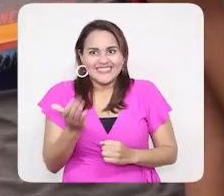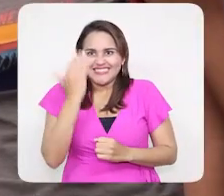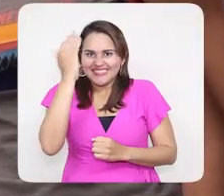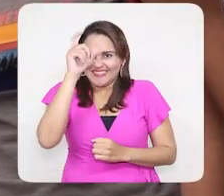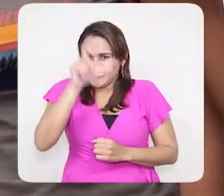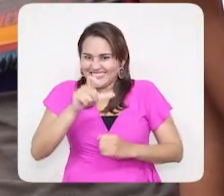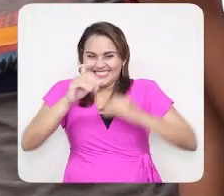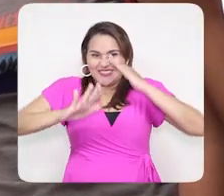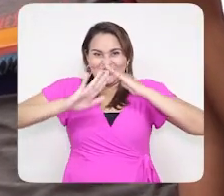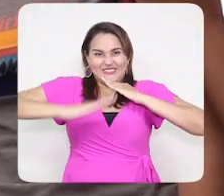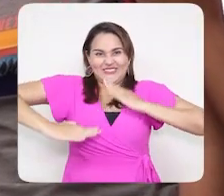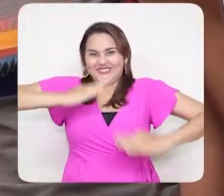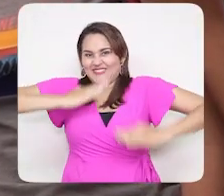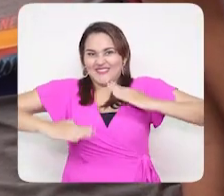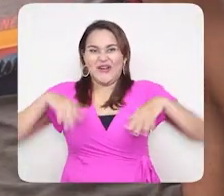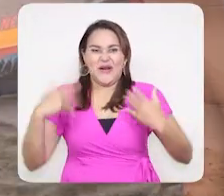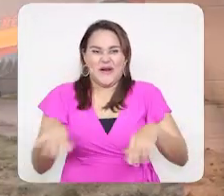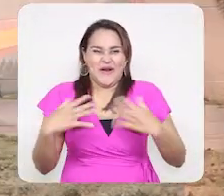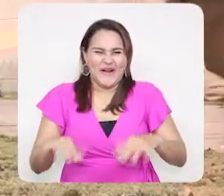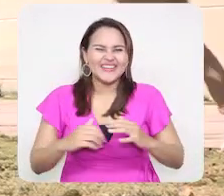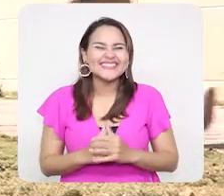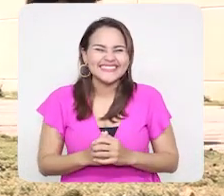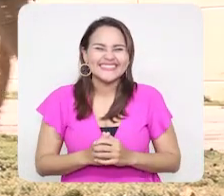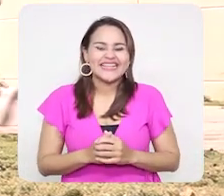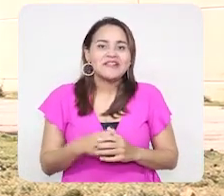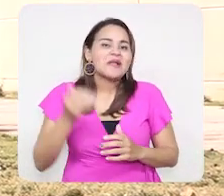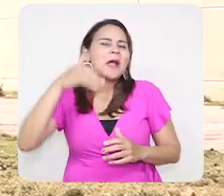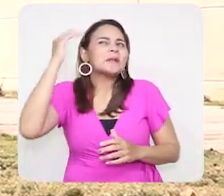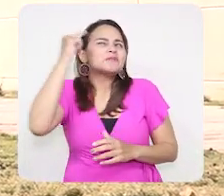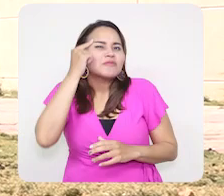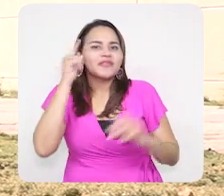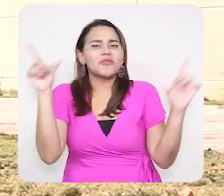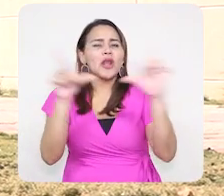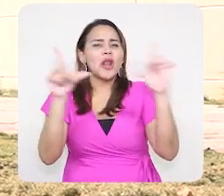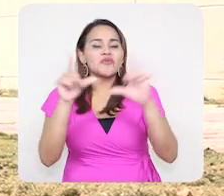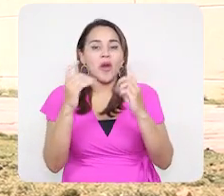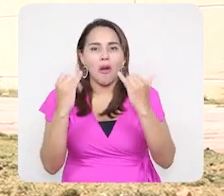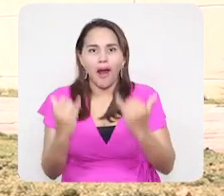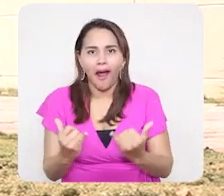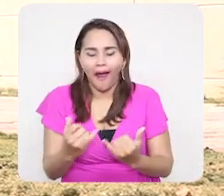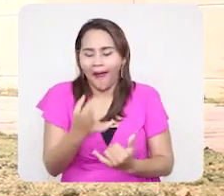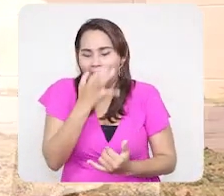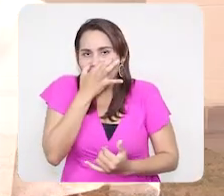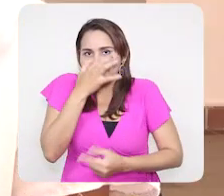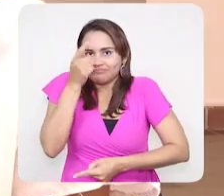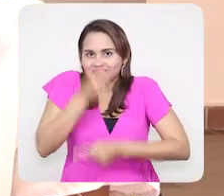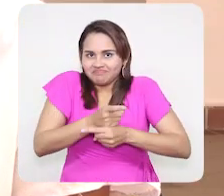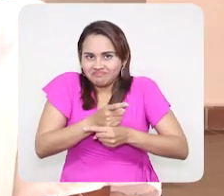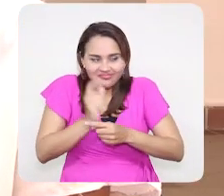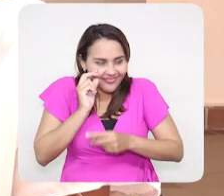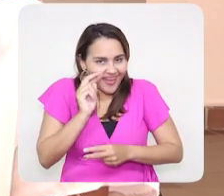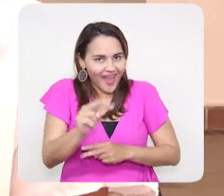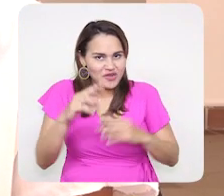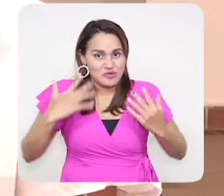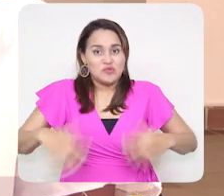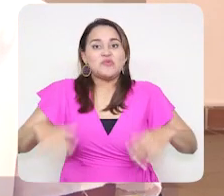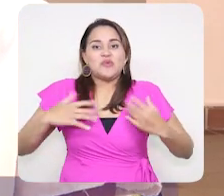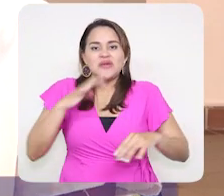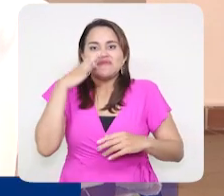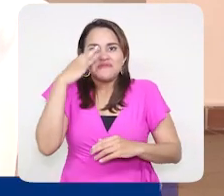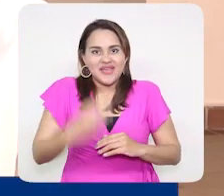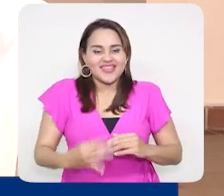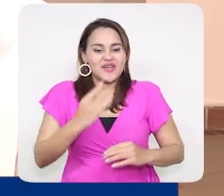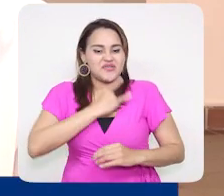para mí. Uno piensa a veces de pronto que eso no existe porque uno solo lo ve en televisión y eso. Me doy cuenta que ya donde viene